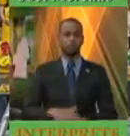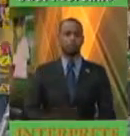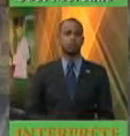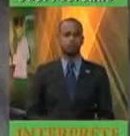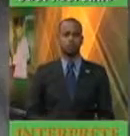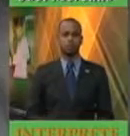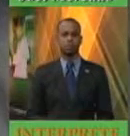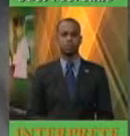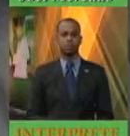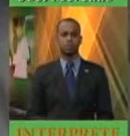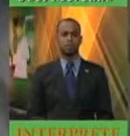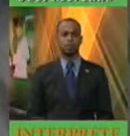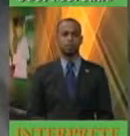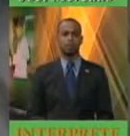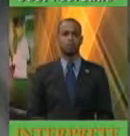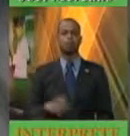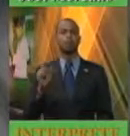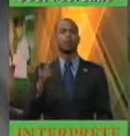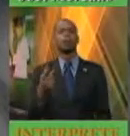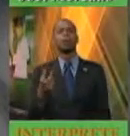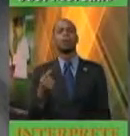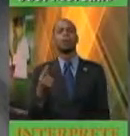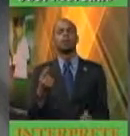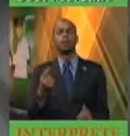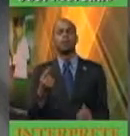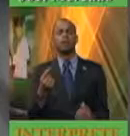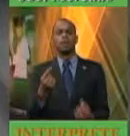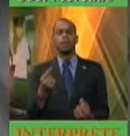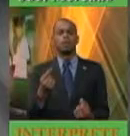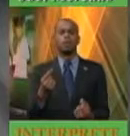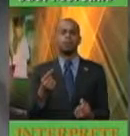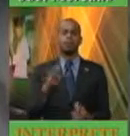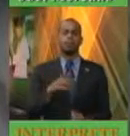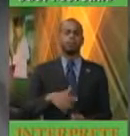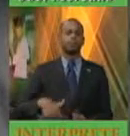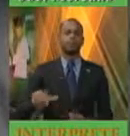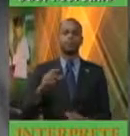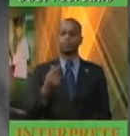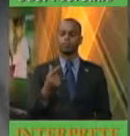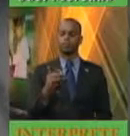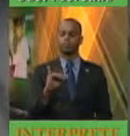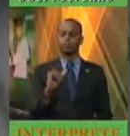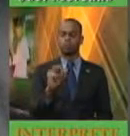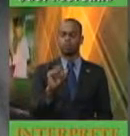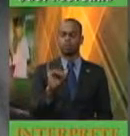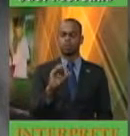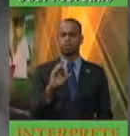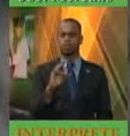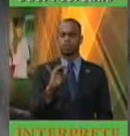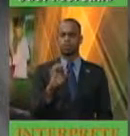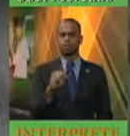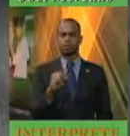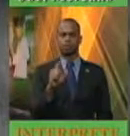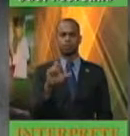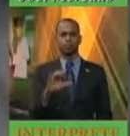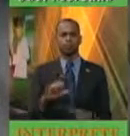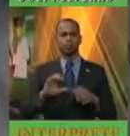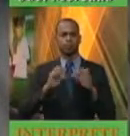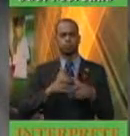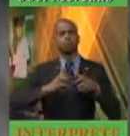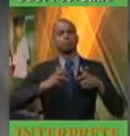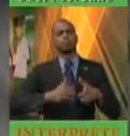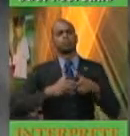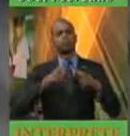Sí, se levantaron ahí en Guayacane, cuando venía la columna